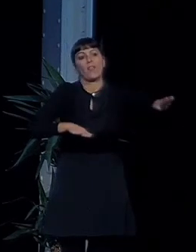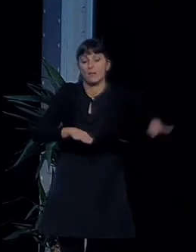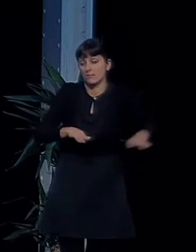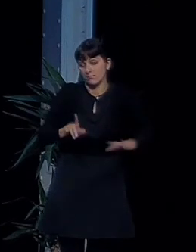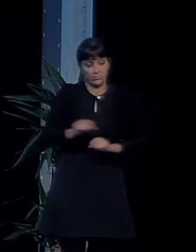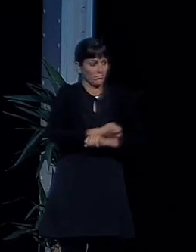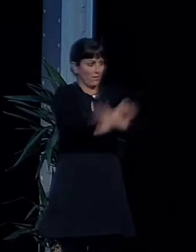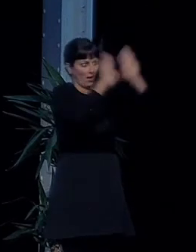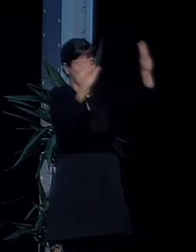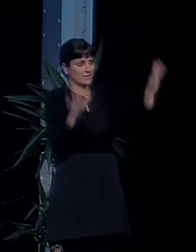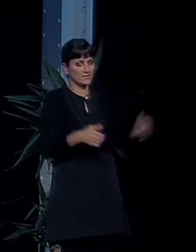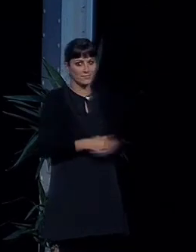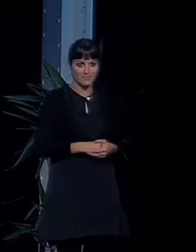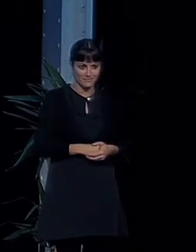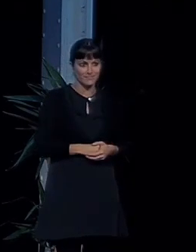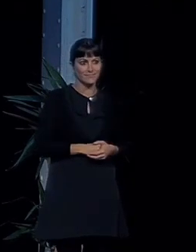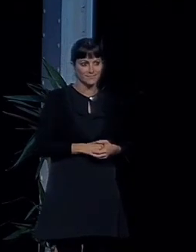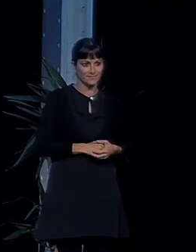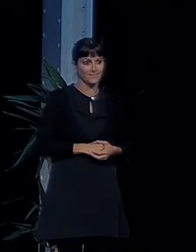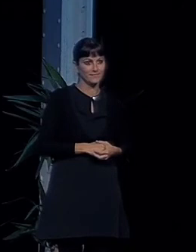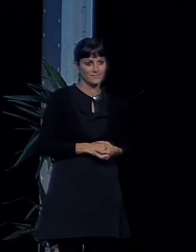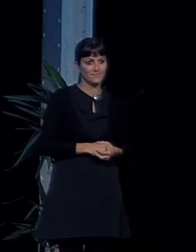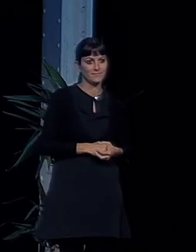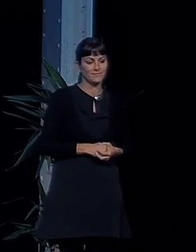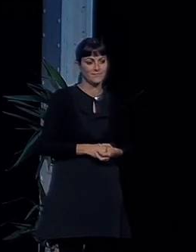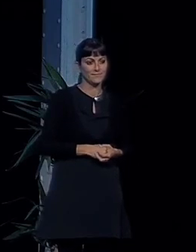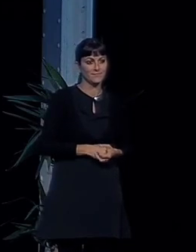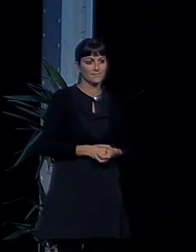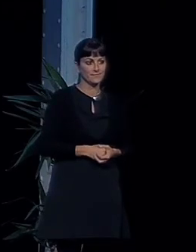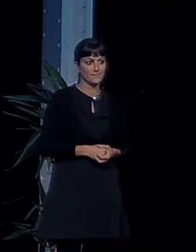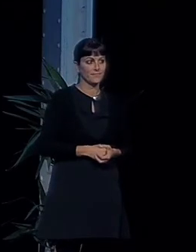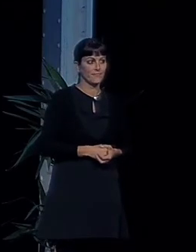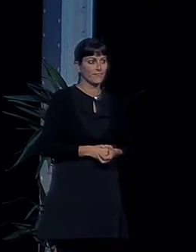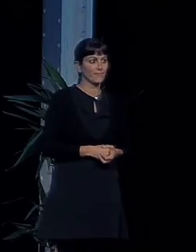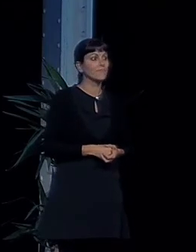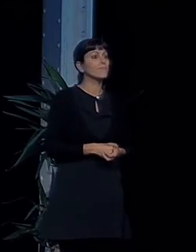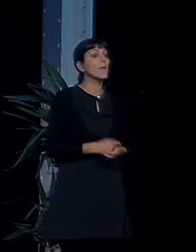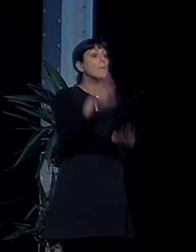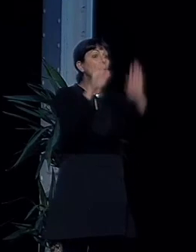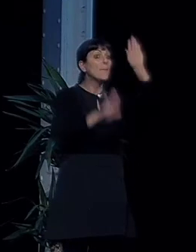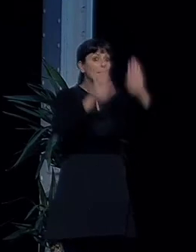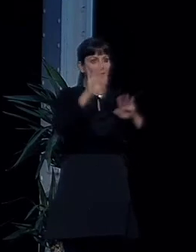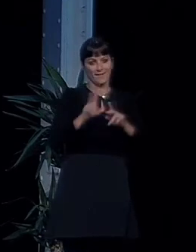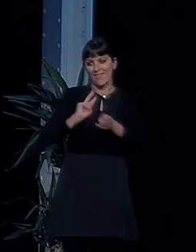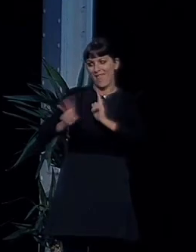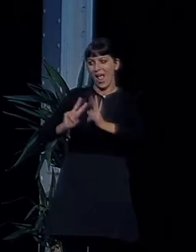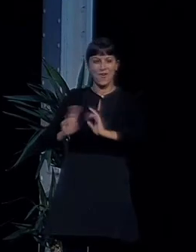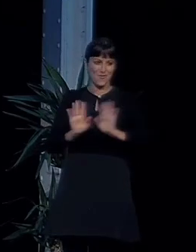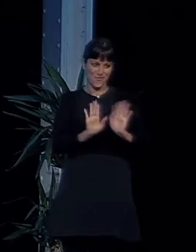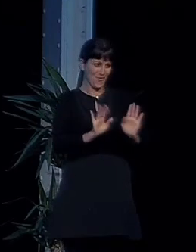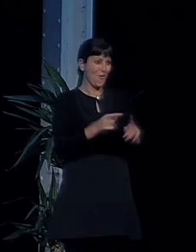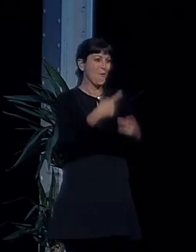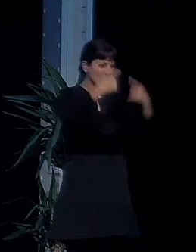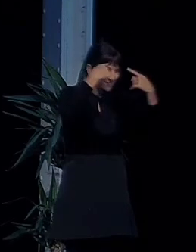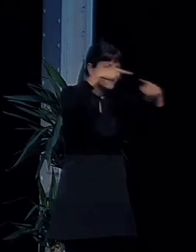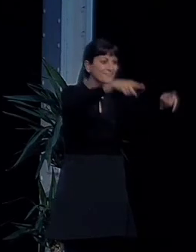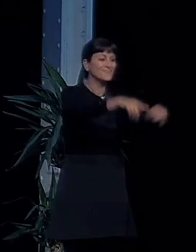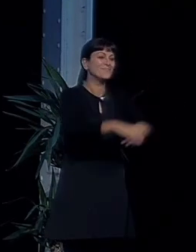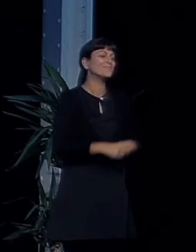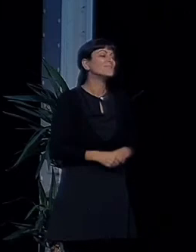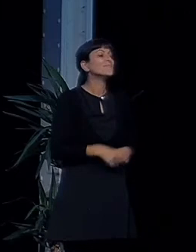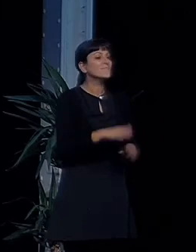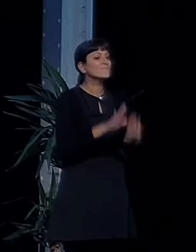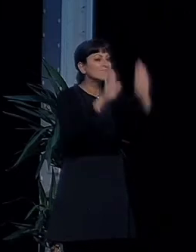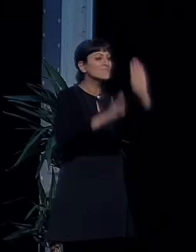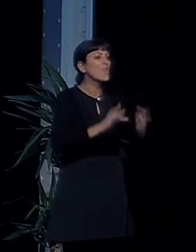Eso es evidente. Es obvio. Bueno, más palabras, que si no nosotros nos ponemos aquí a dialogar y... Hola. Tenéis